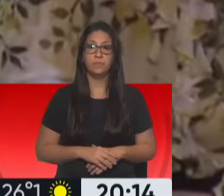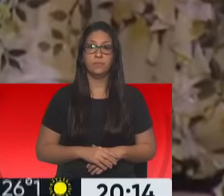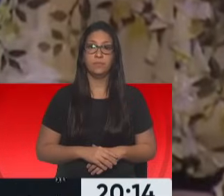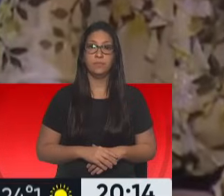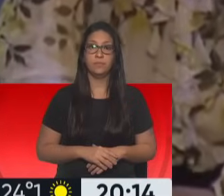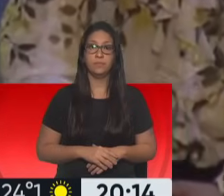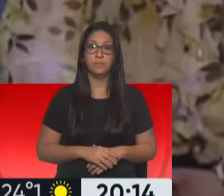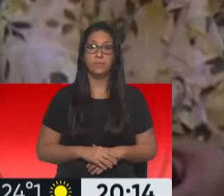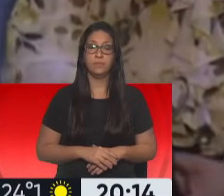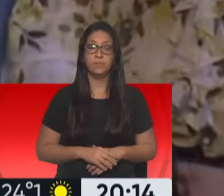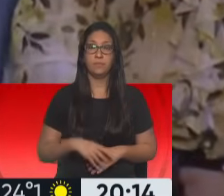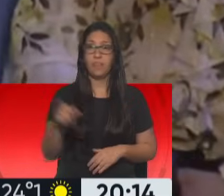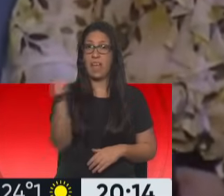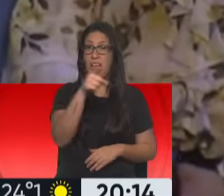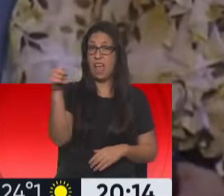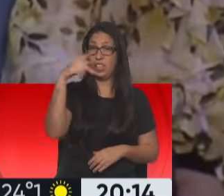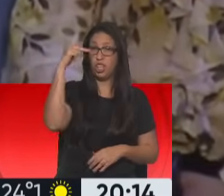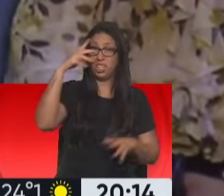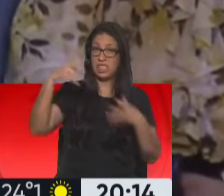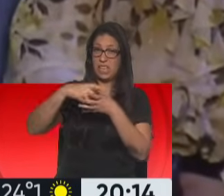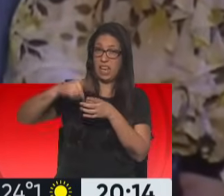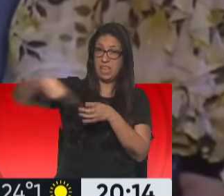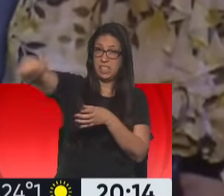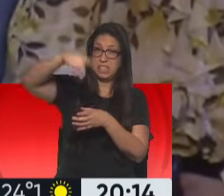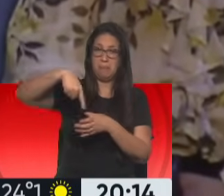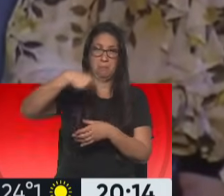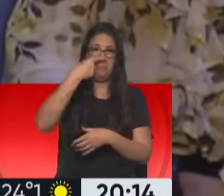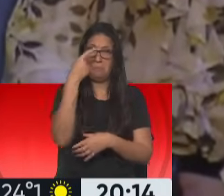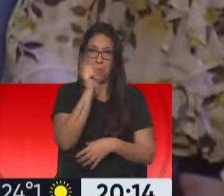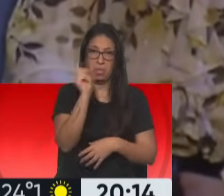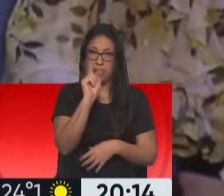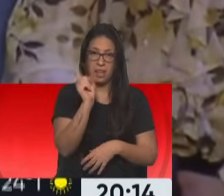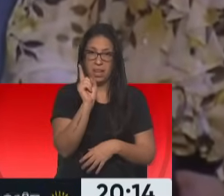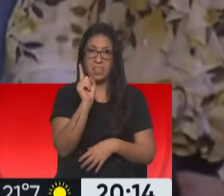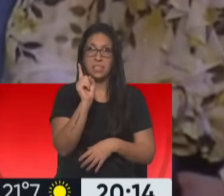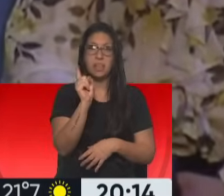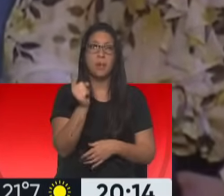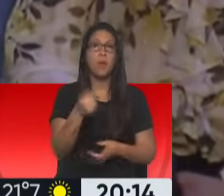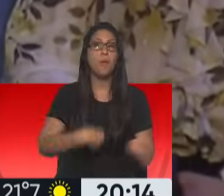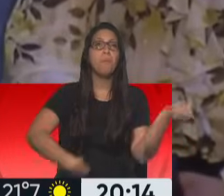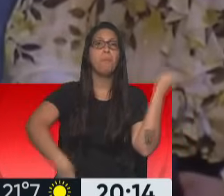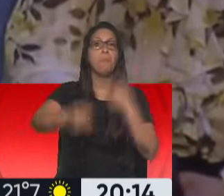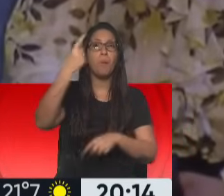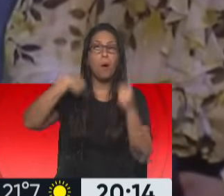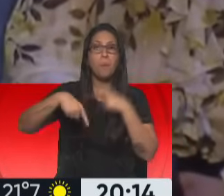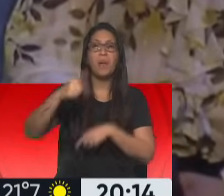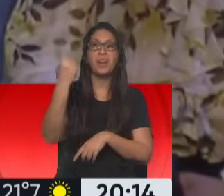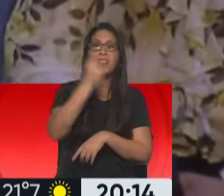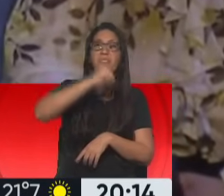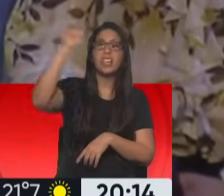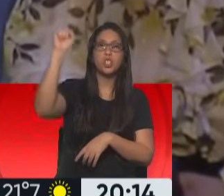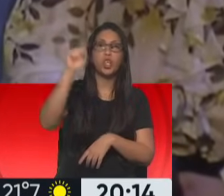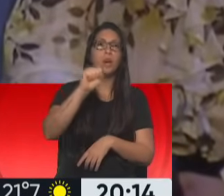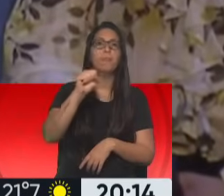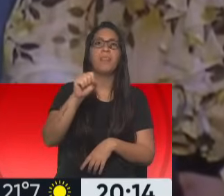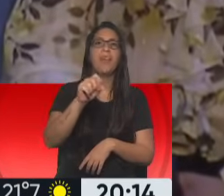A estos kirchneristas no les preocupa en lo más mínimo que esto implique retomar al sendero de la inflación de 3